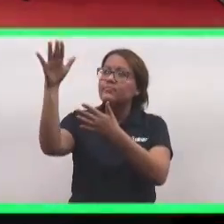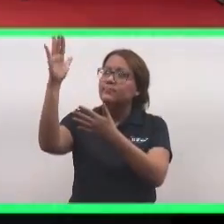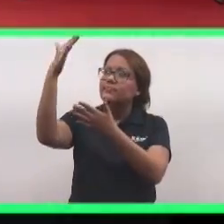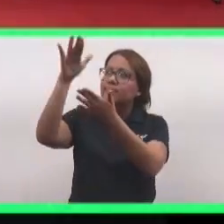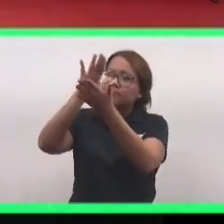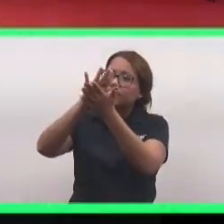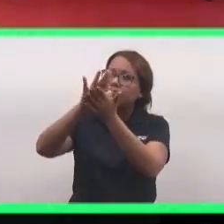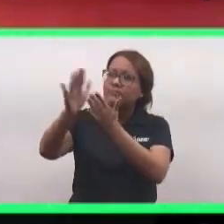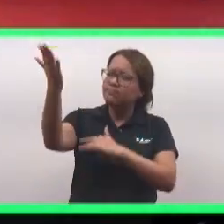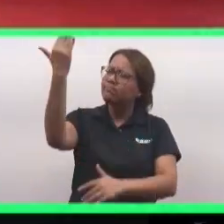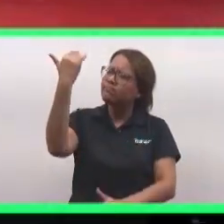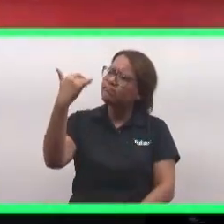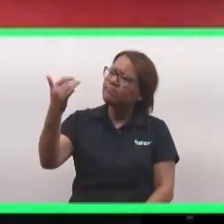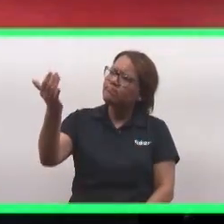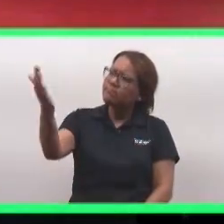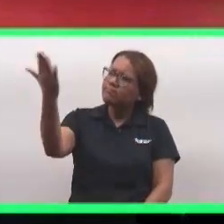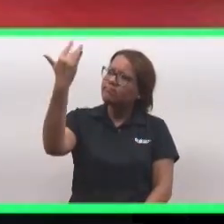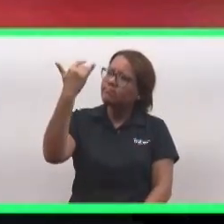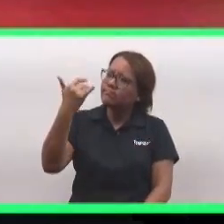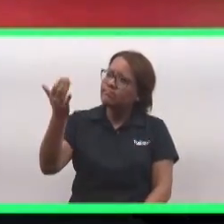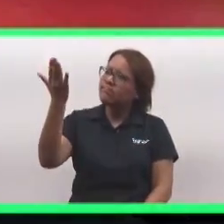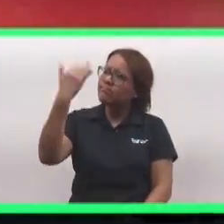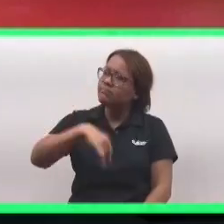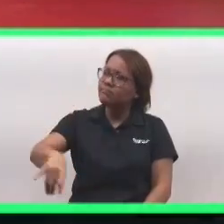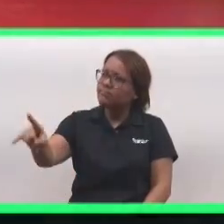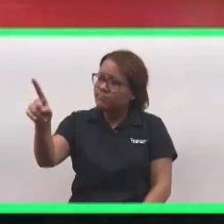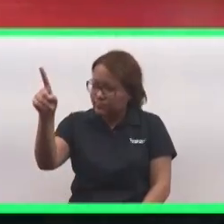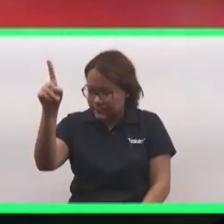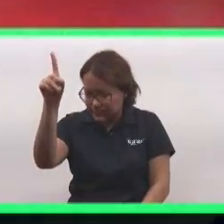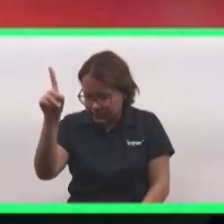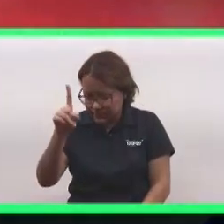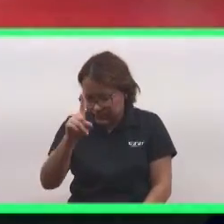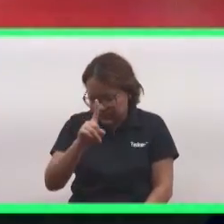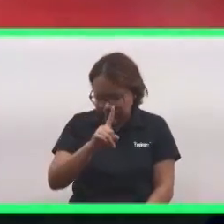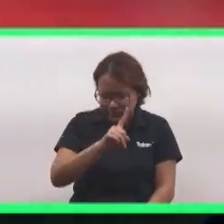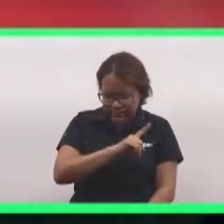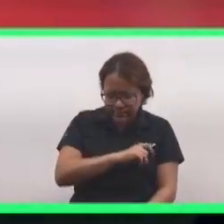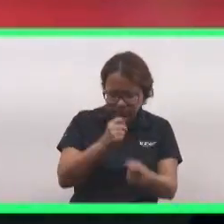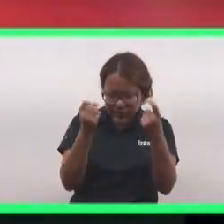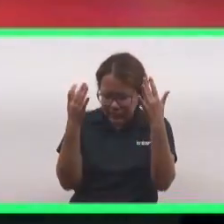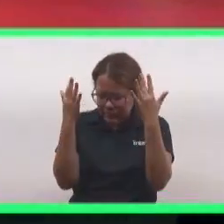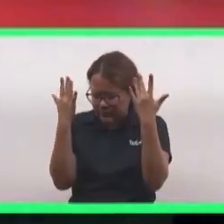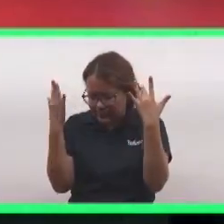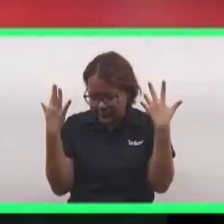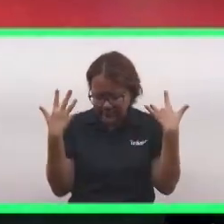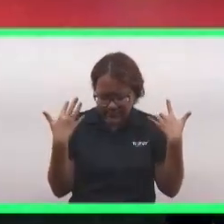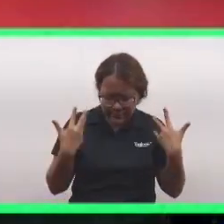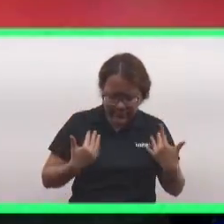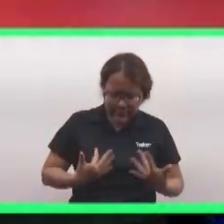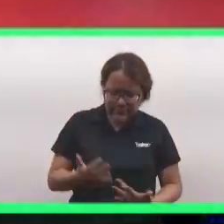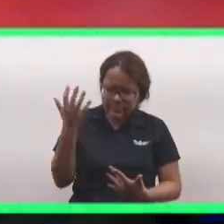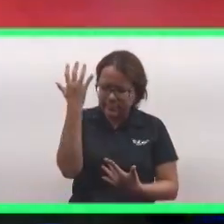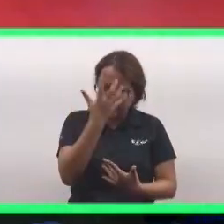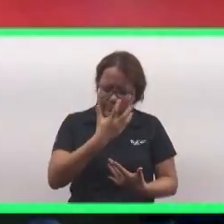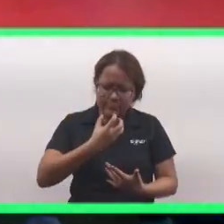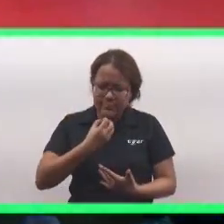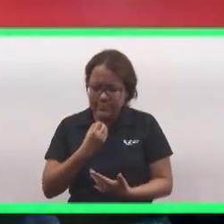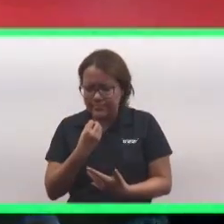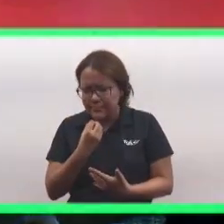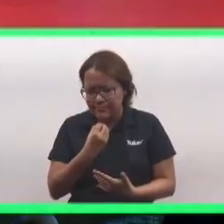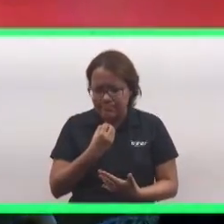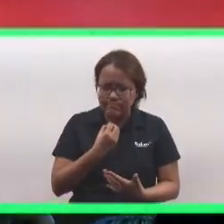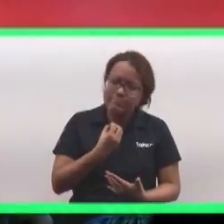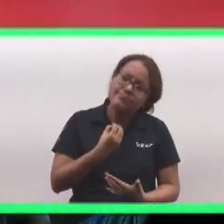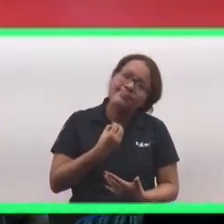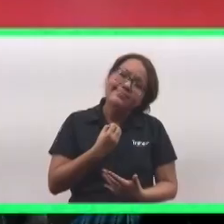Espíritu, ven y lléname, Señor, con tu